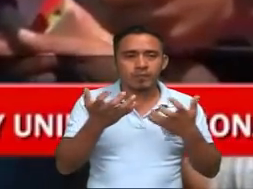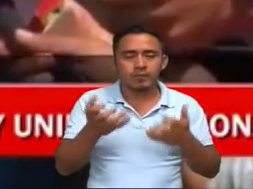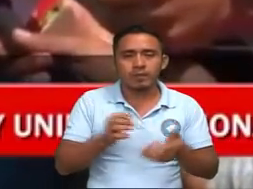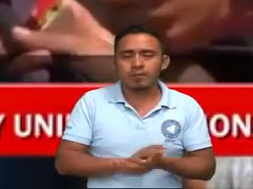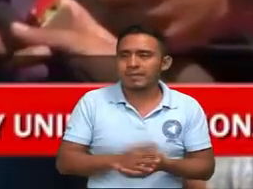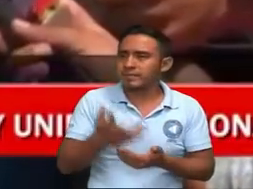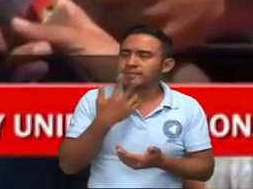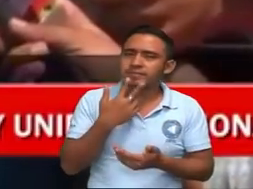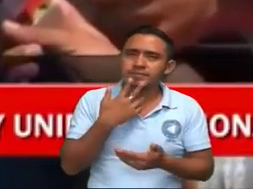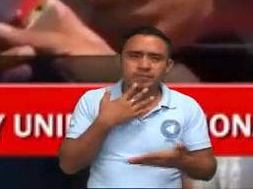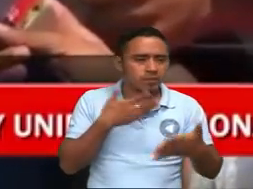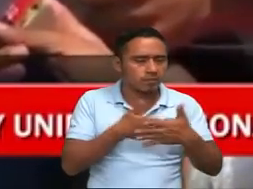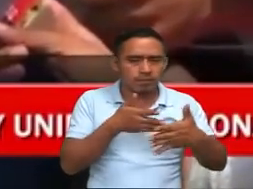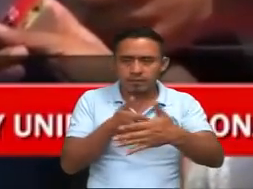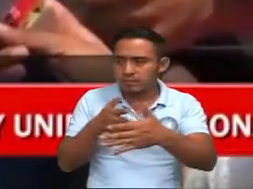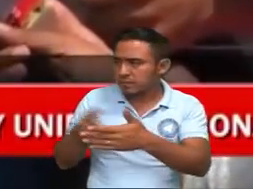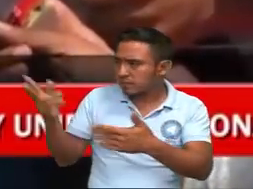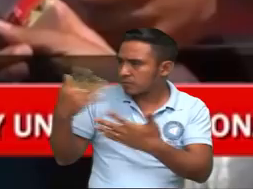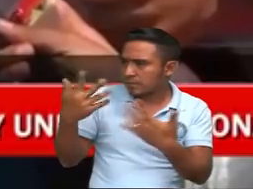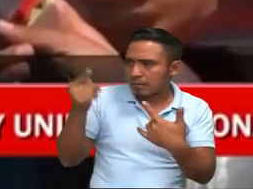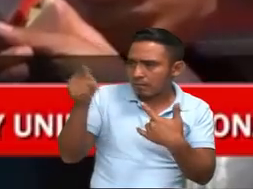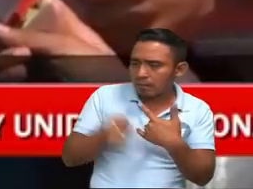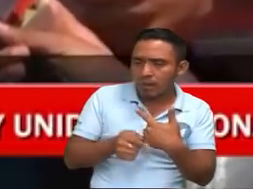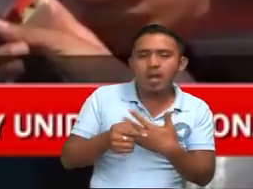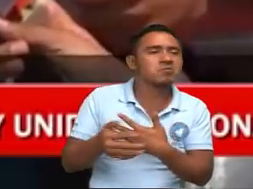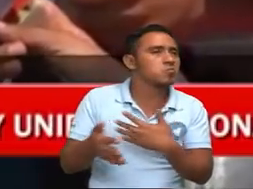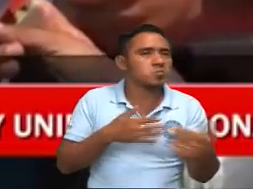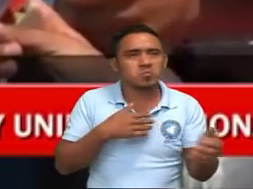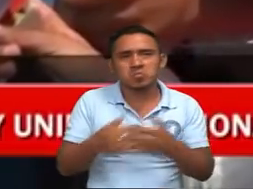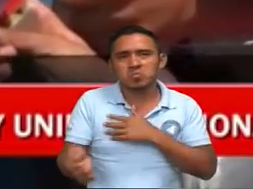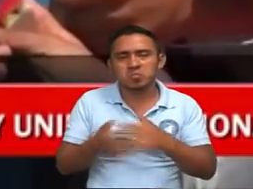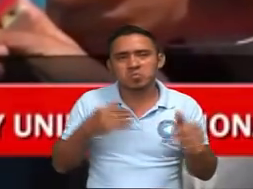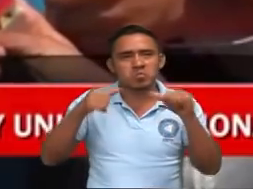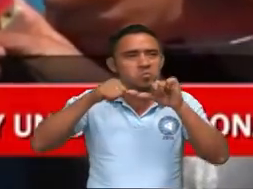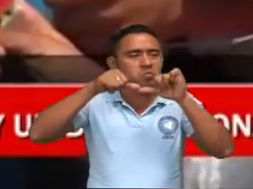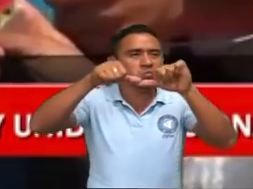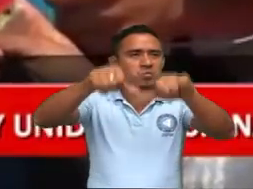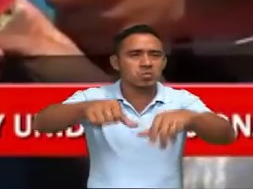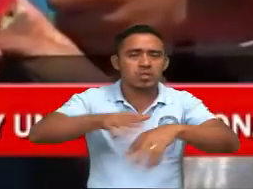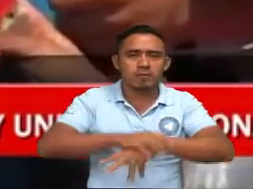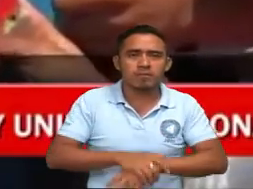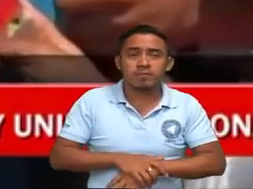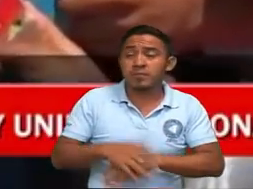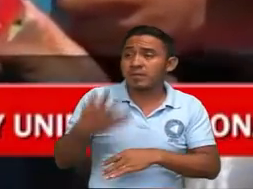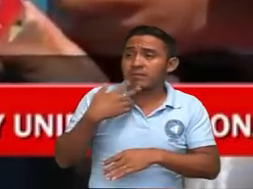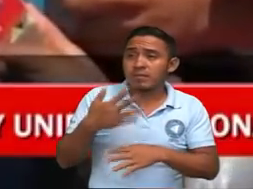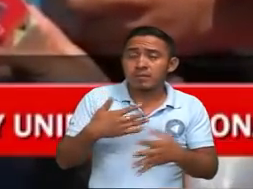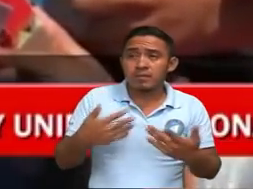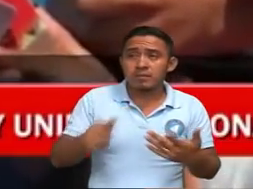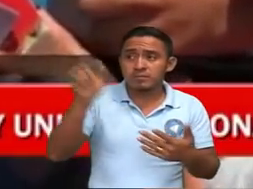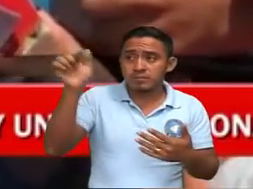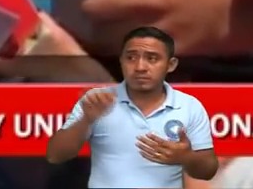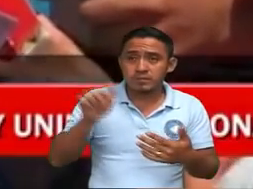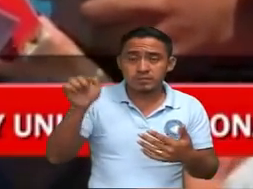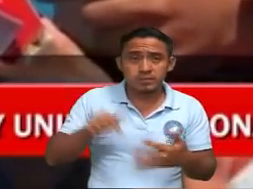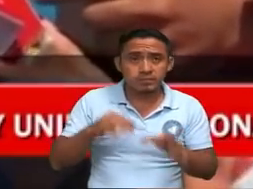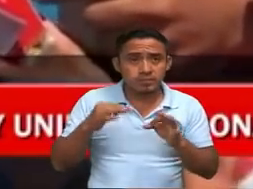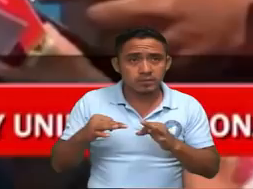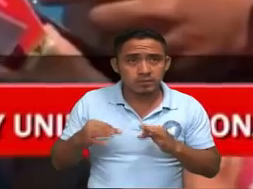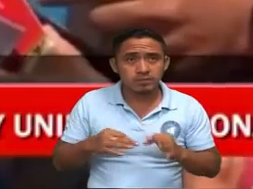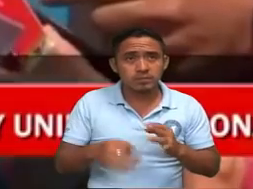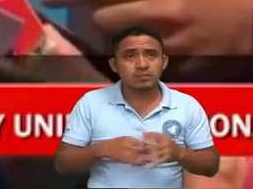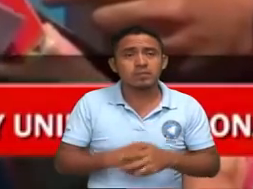a detenernos por su ausencia. No vamos a detenernos por su falta de voluntad de